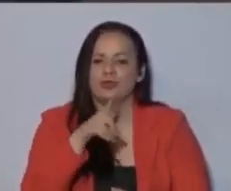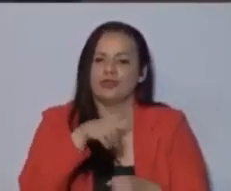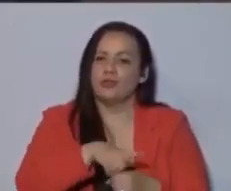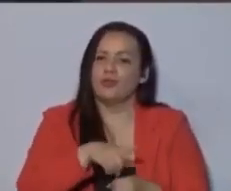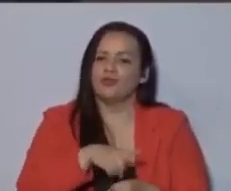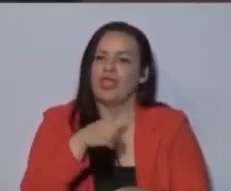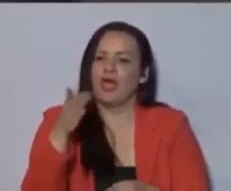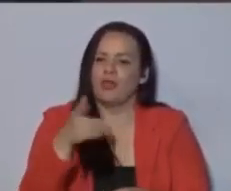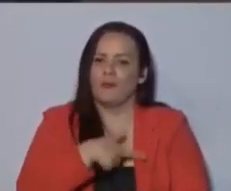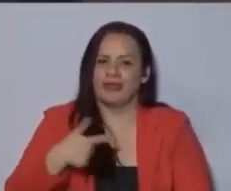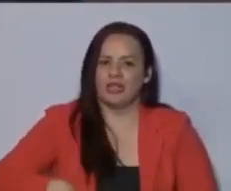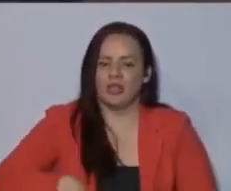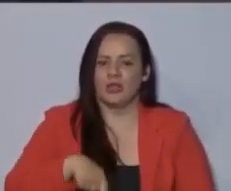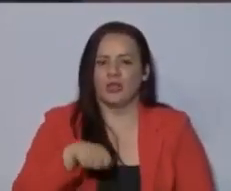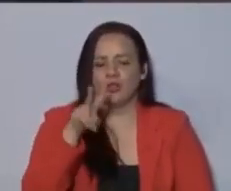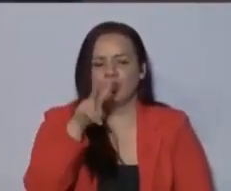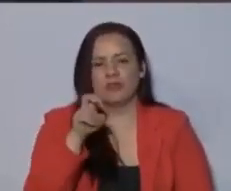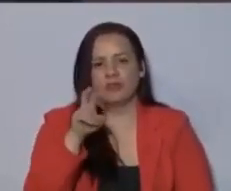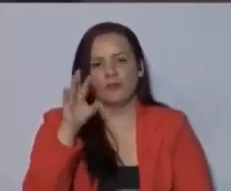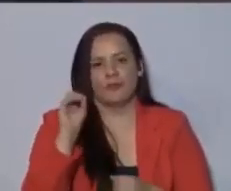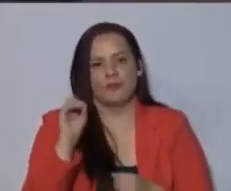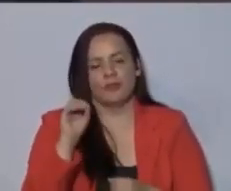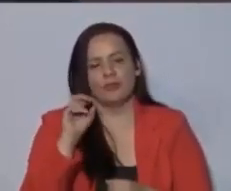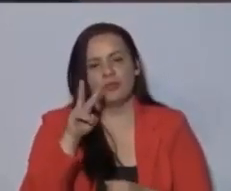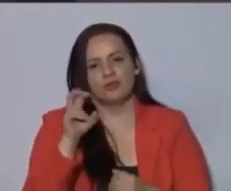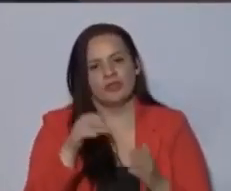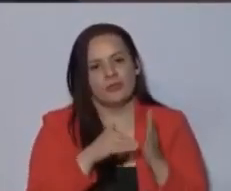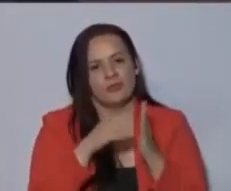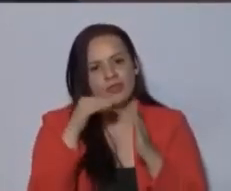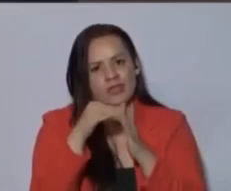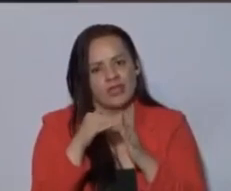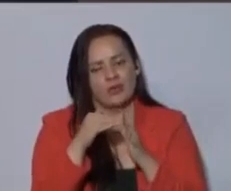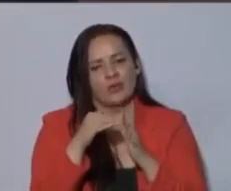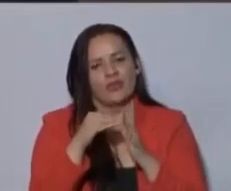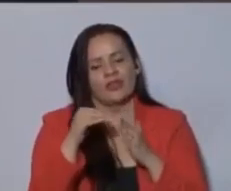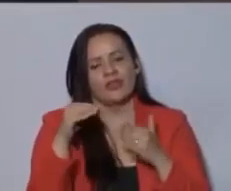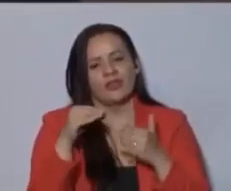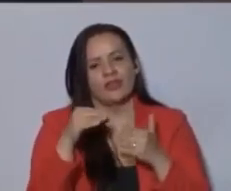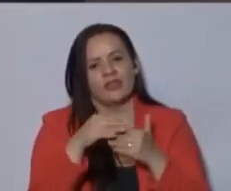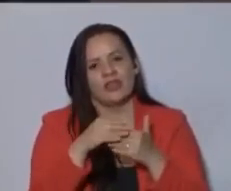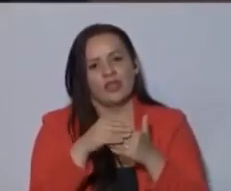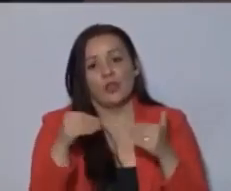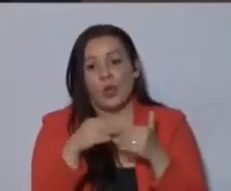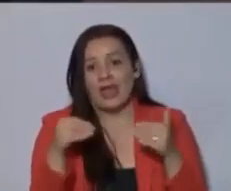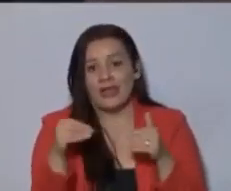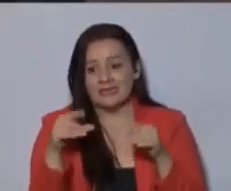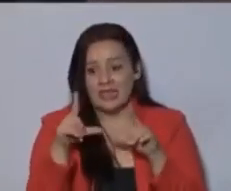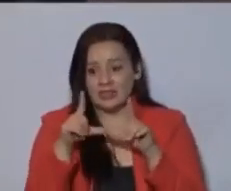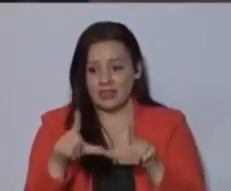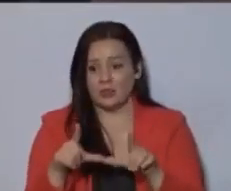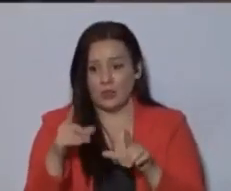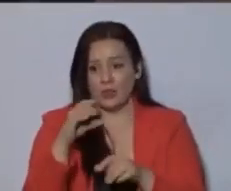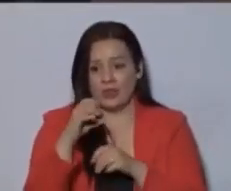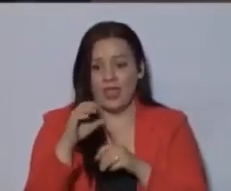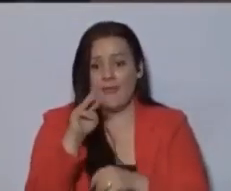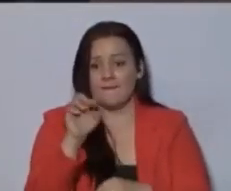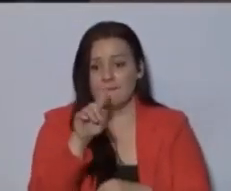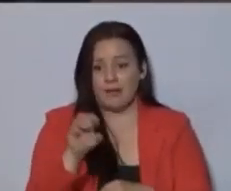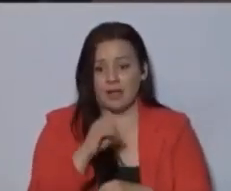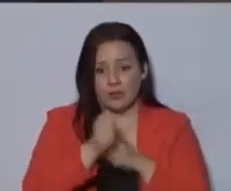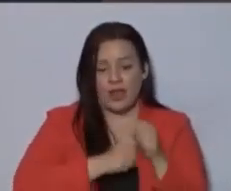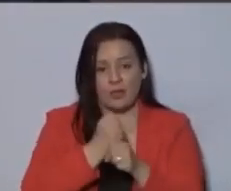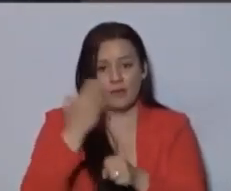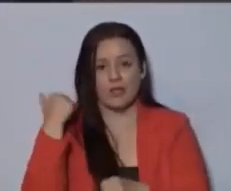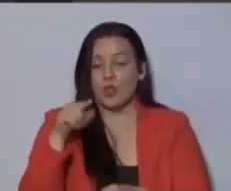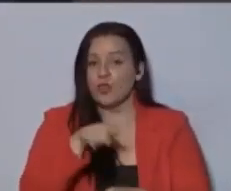dólares en una colocación de títulos de marzo del año pasado. Porque como no sabían, no tenían seguridad si se iban a aprobar